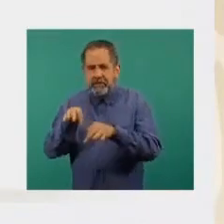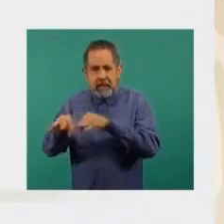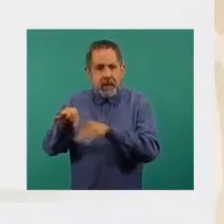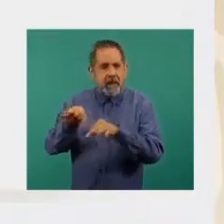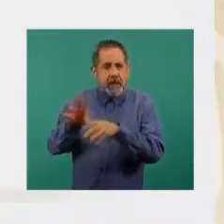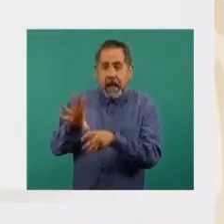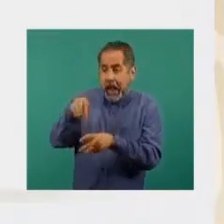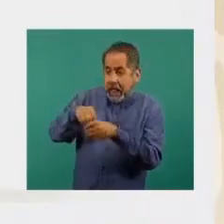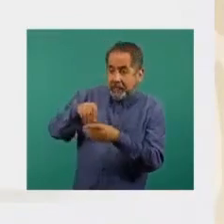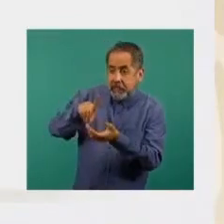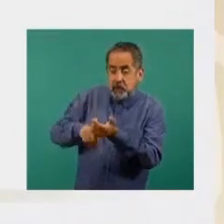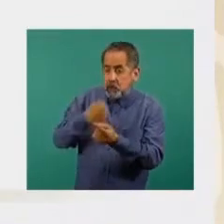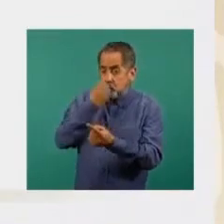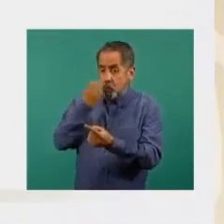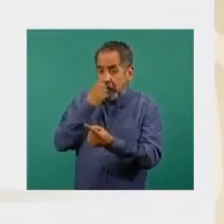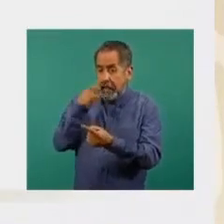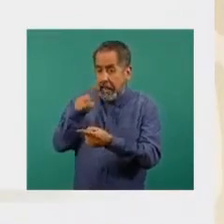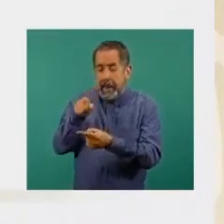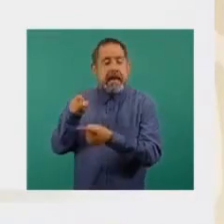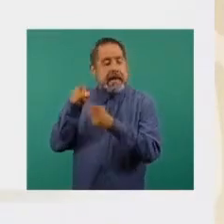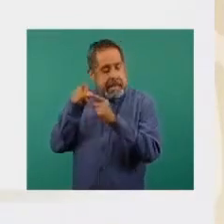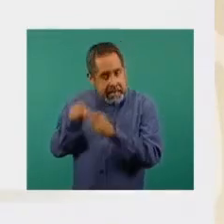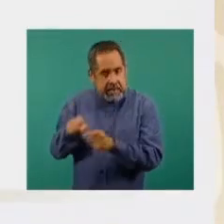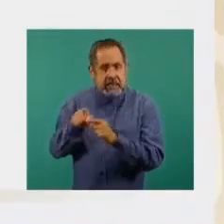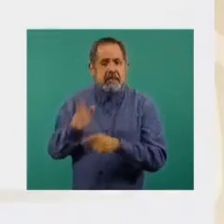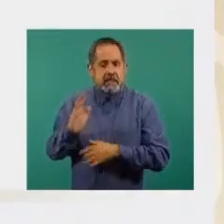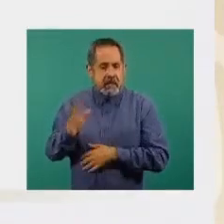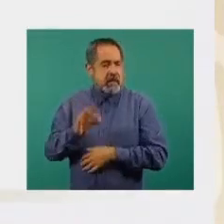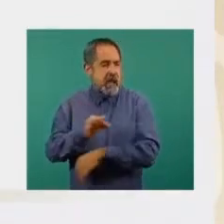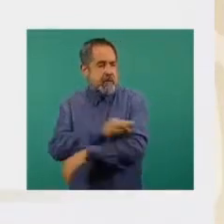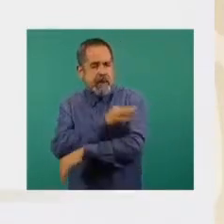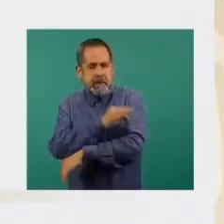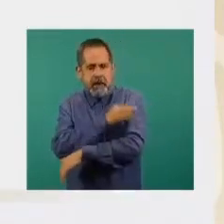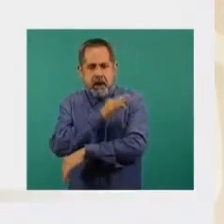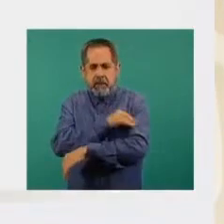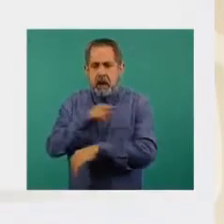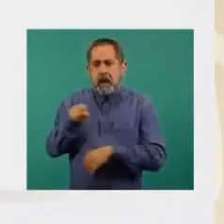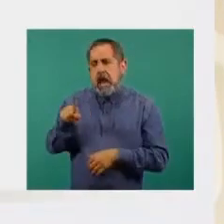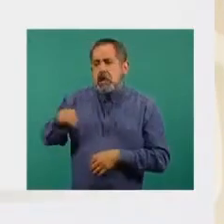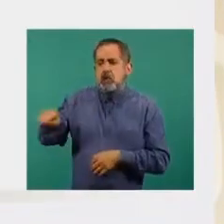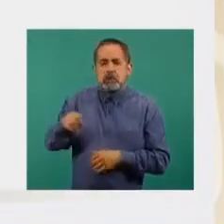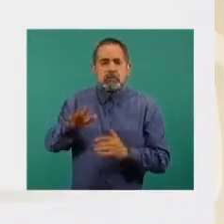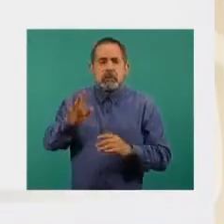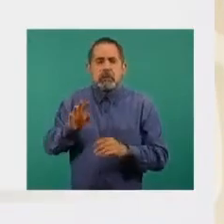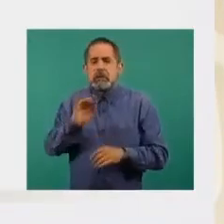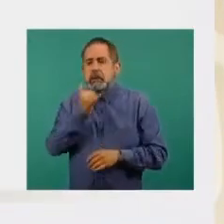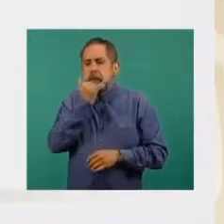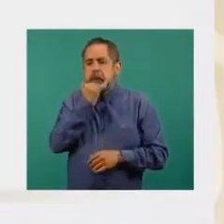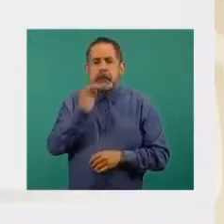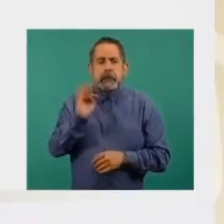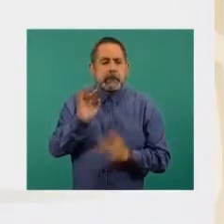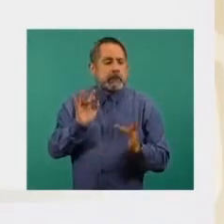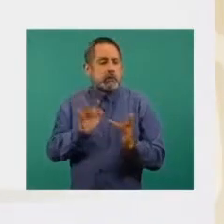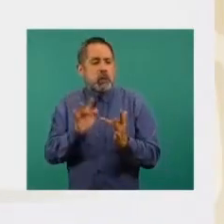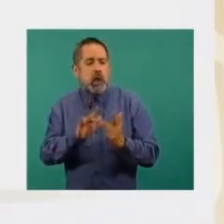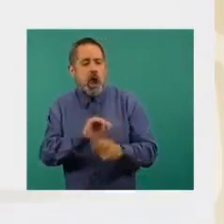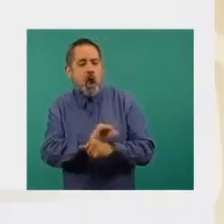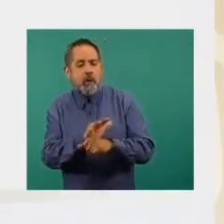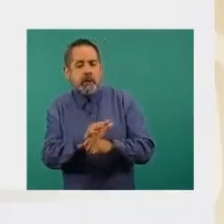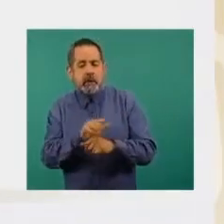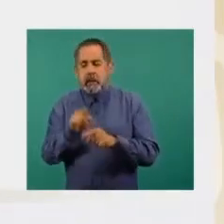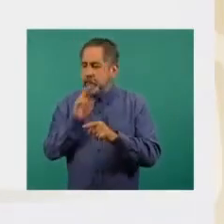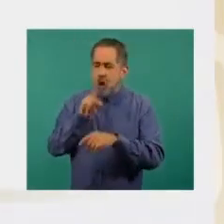otros trabajadoras y trabajadores que trabajan en el ámbito educativo y que están en la exposición con la población. En esta visita